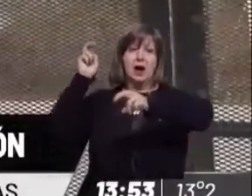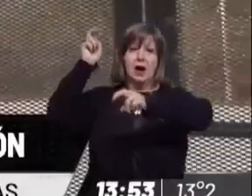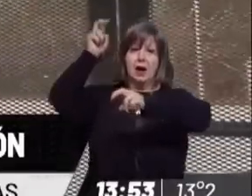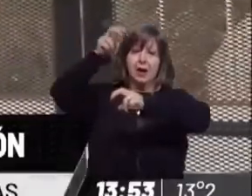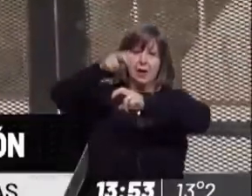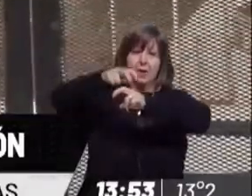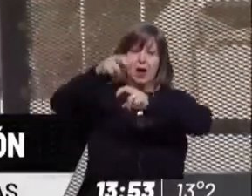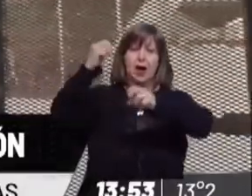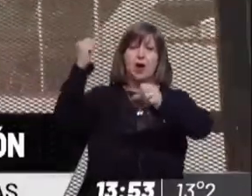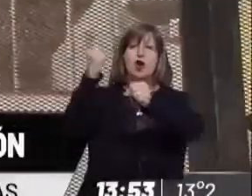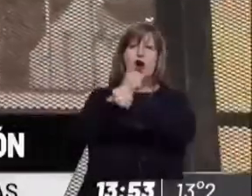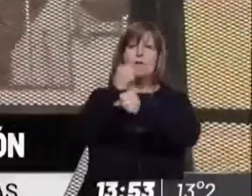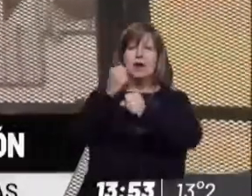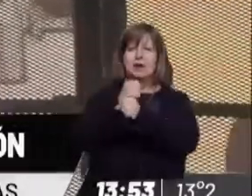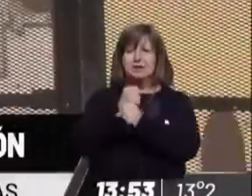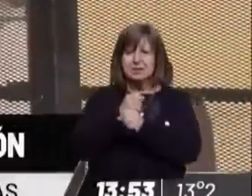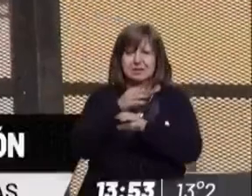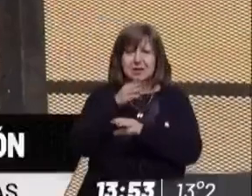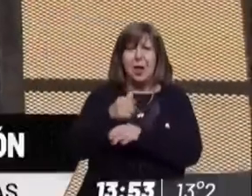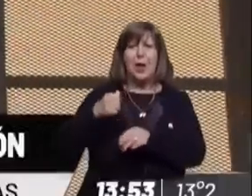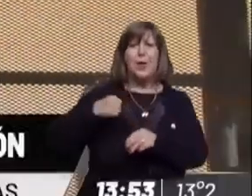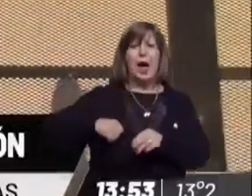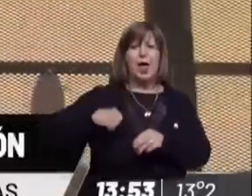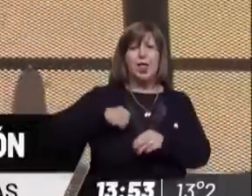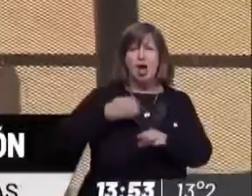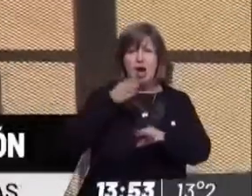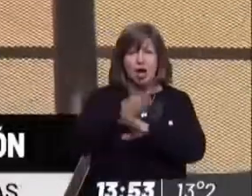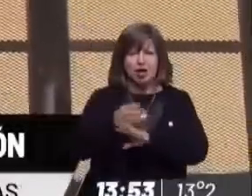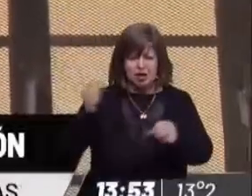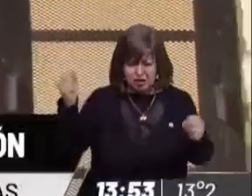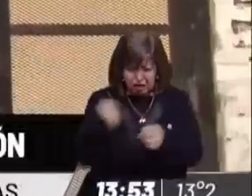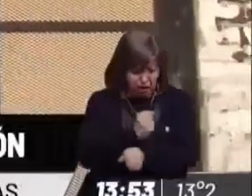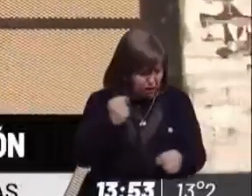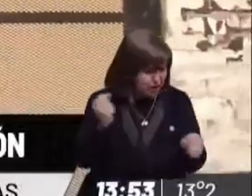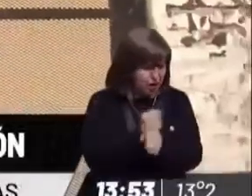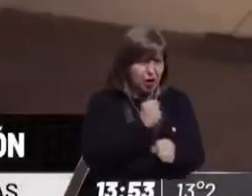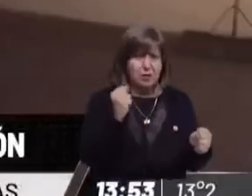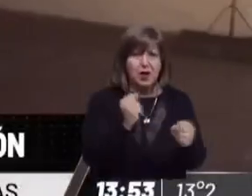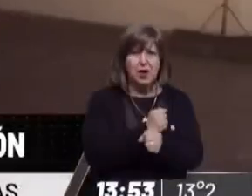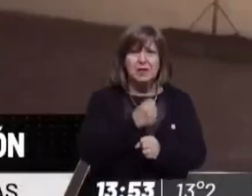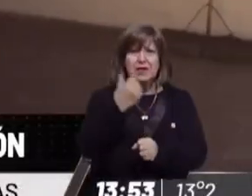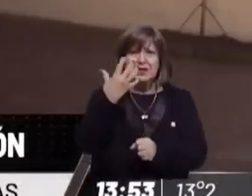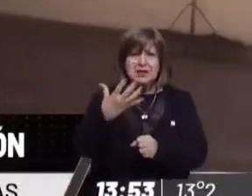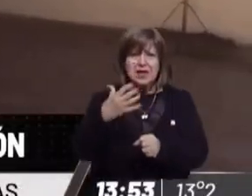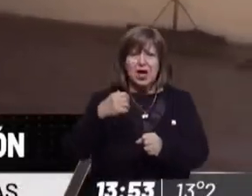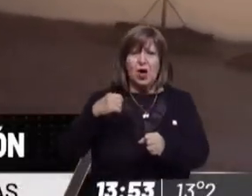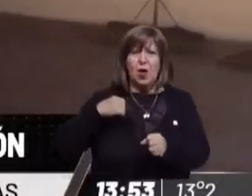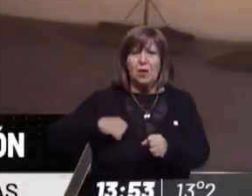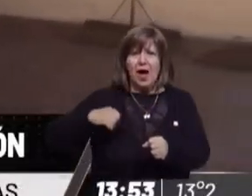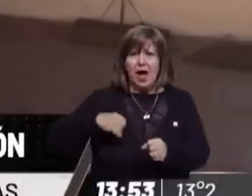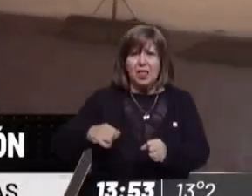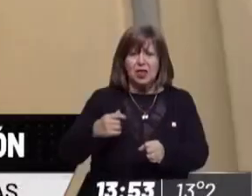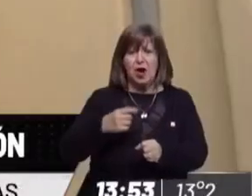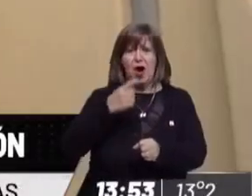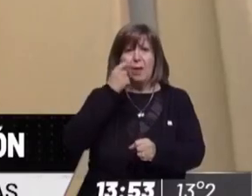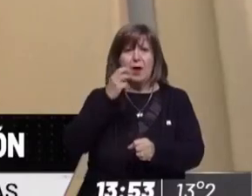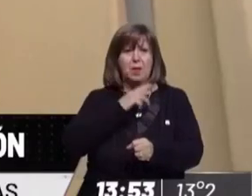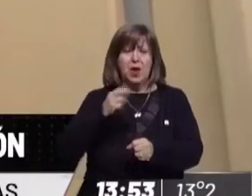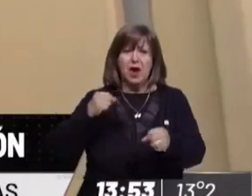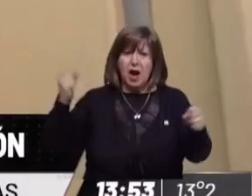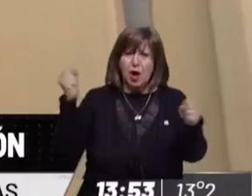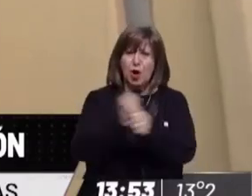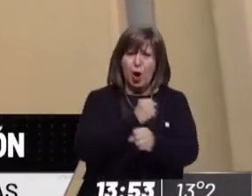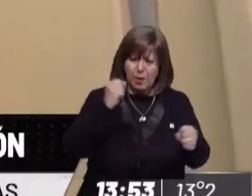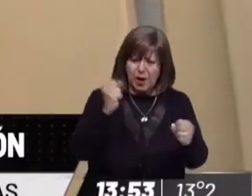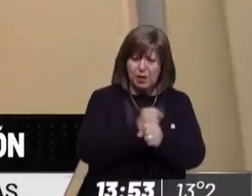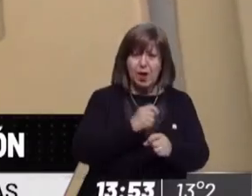porque rompieron muchos inodoros, cerca de 5 aproximadamente. Una barbaridad. De baños de hombres y también de mujeres. No. Una barbaridad.